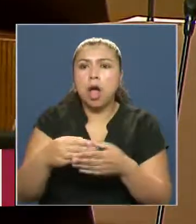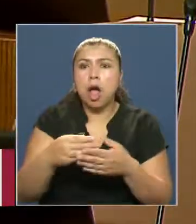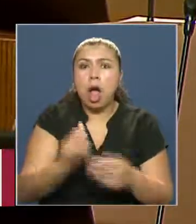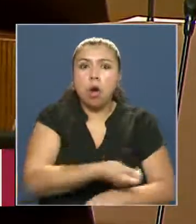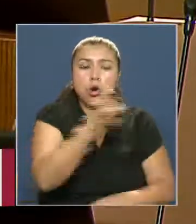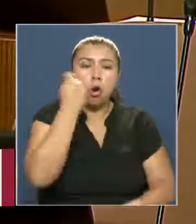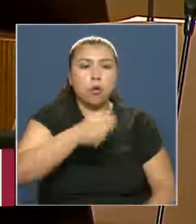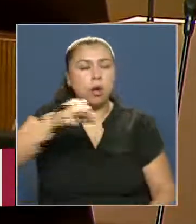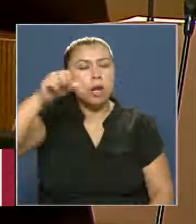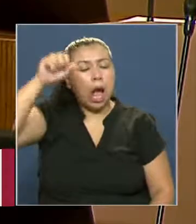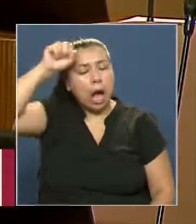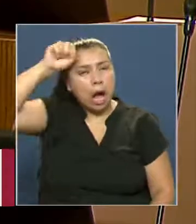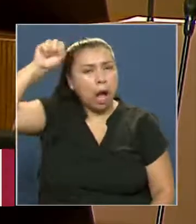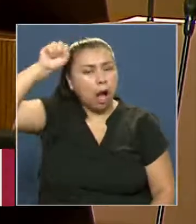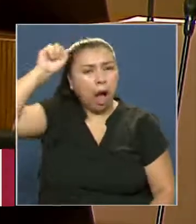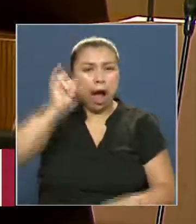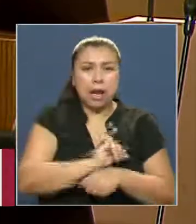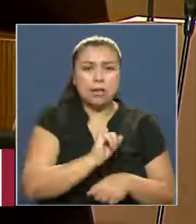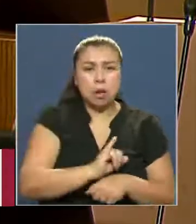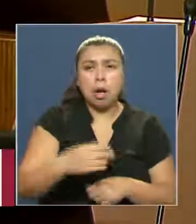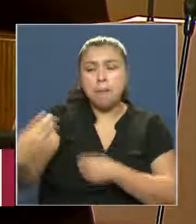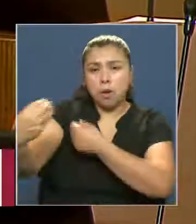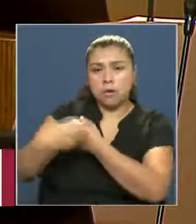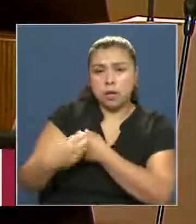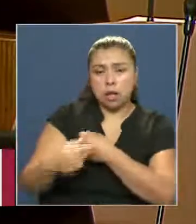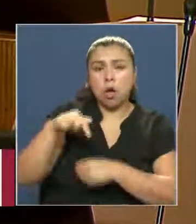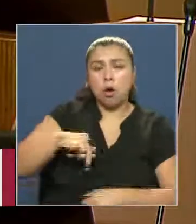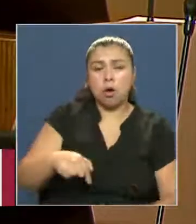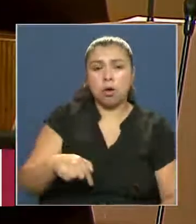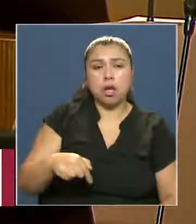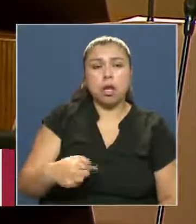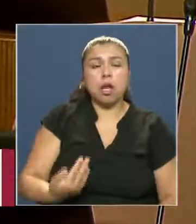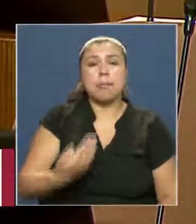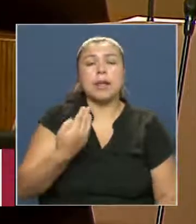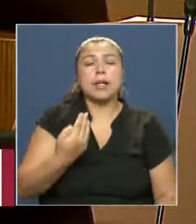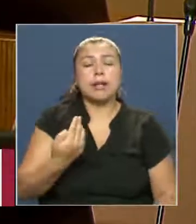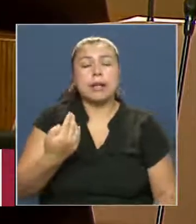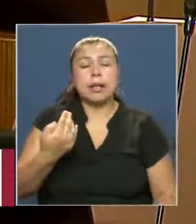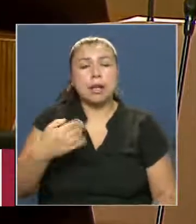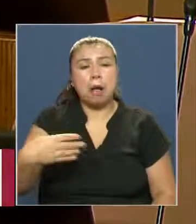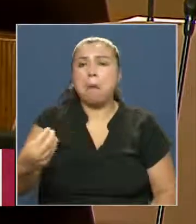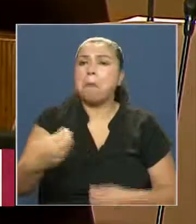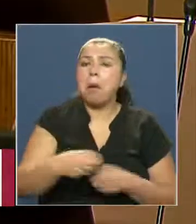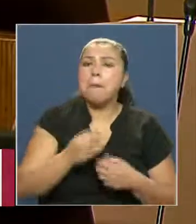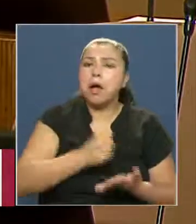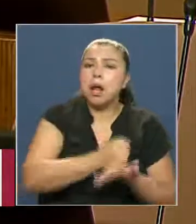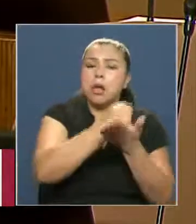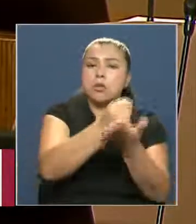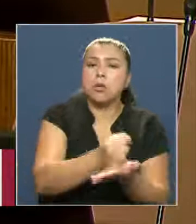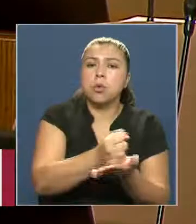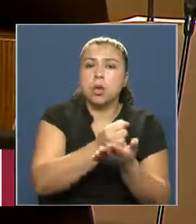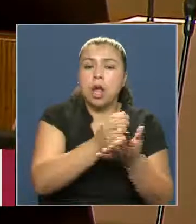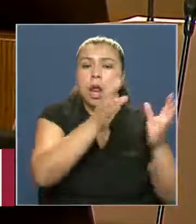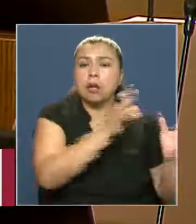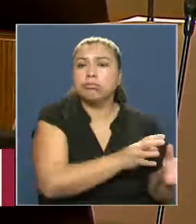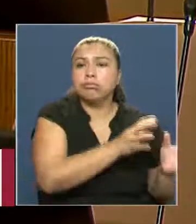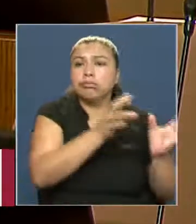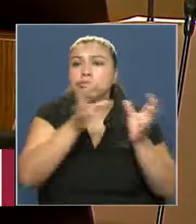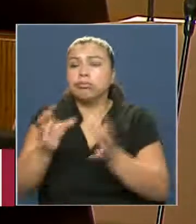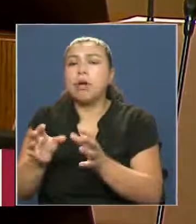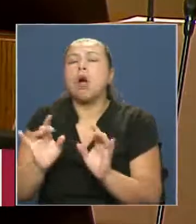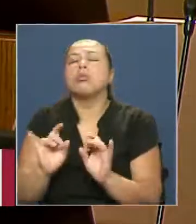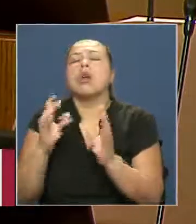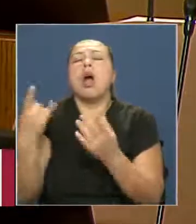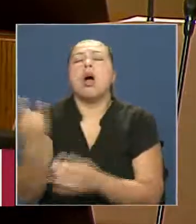de bomberos de Talagante, me lo denunciaba esta mañana el superintendente Sebastián Rosas, para poder ayudar y acudir a las emergencias. Vale decir,